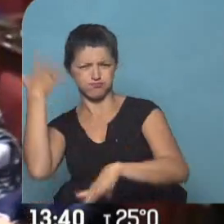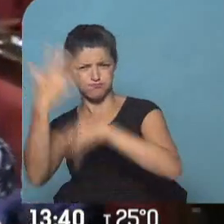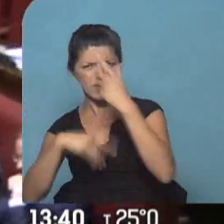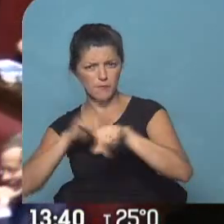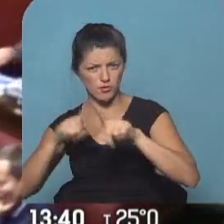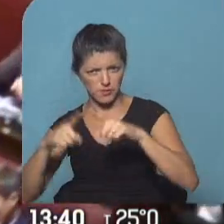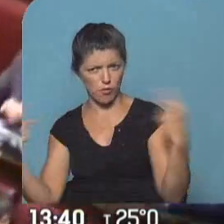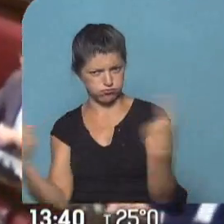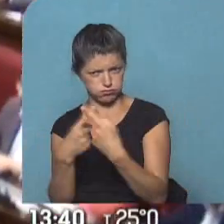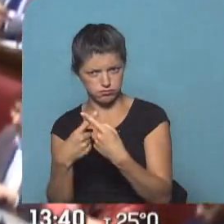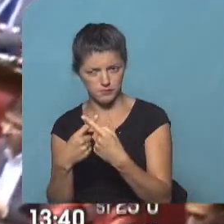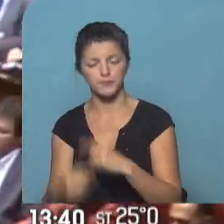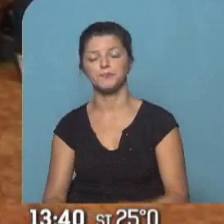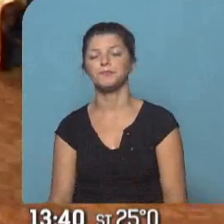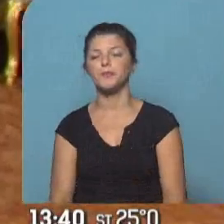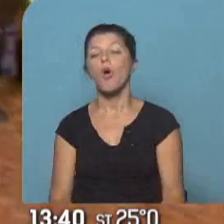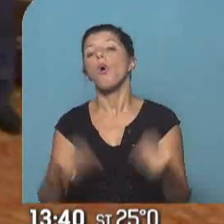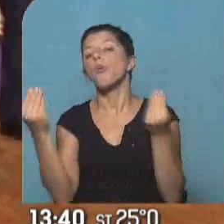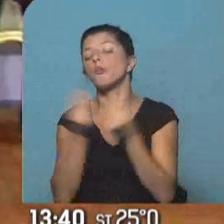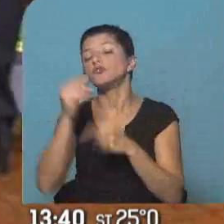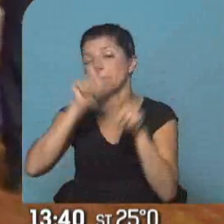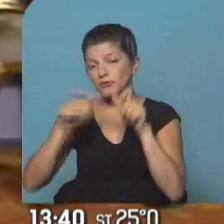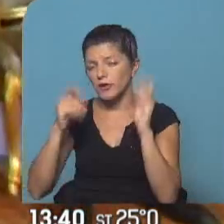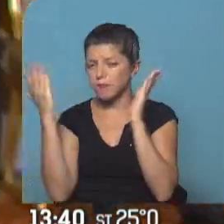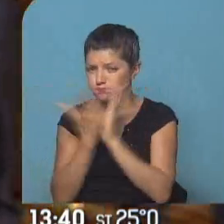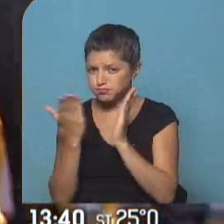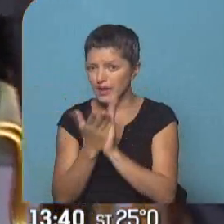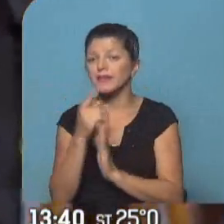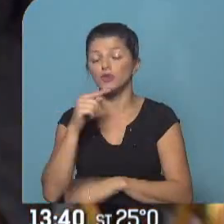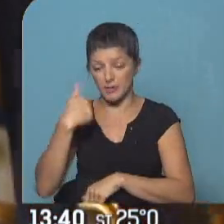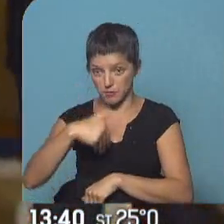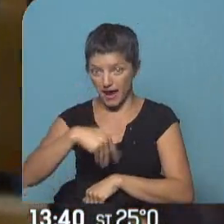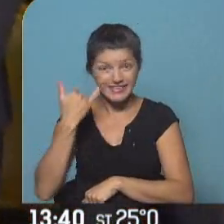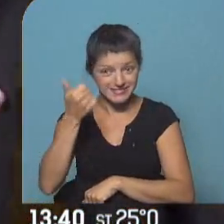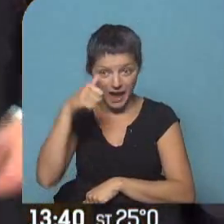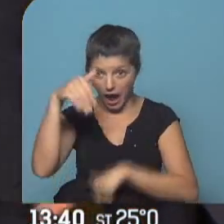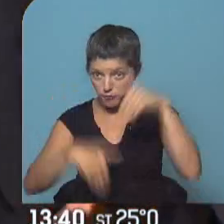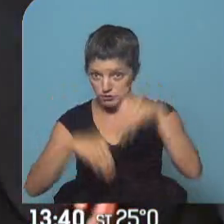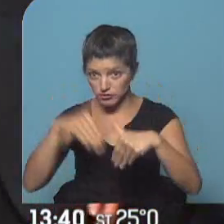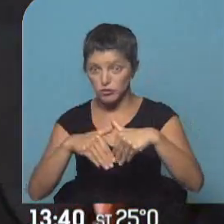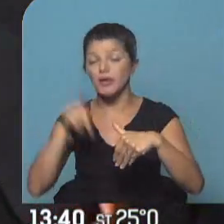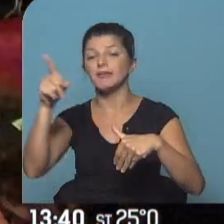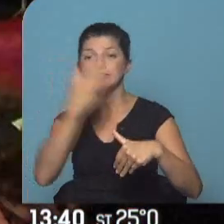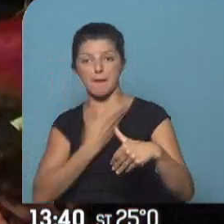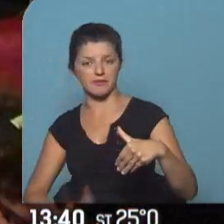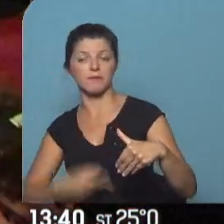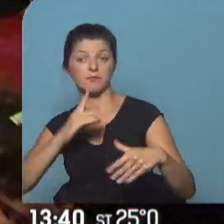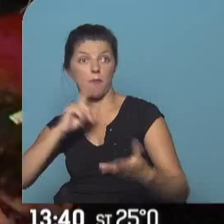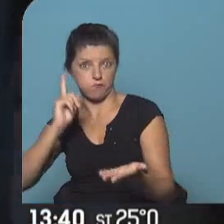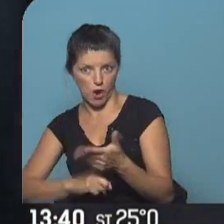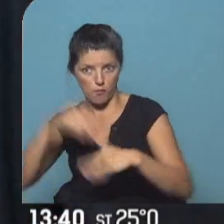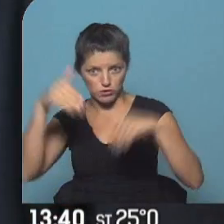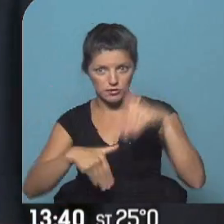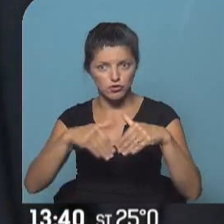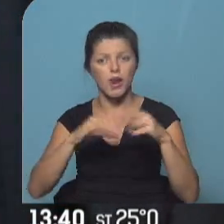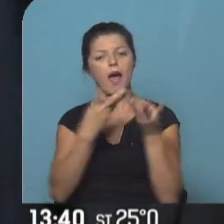tratamiento. Según varios analistas, la convocatoria prematura a elecciones dispuesta por el presidente Mattarella intenta garantizar que el